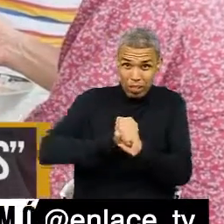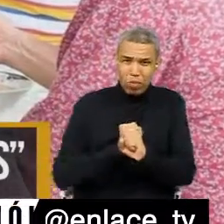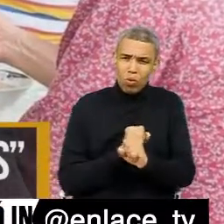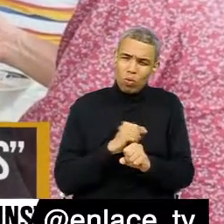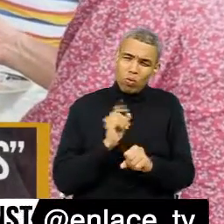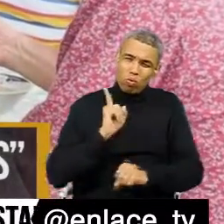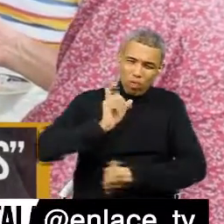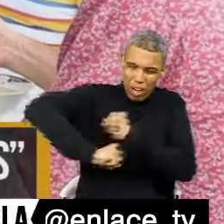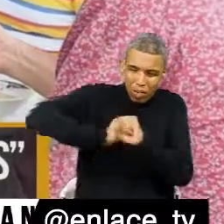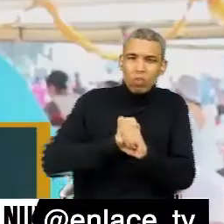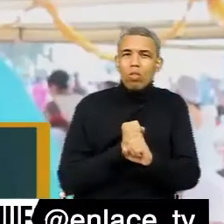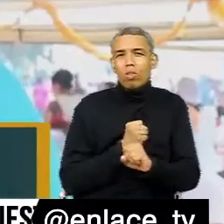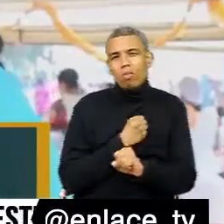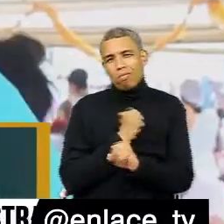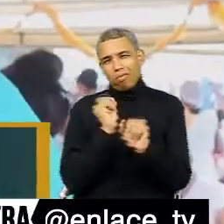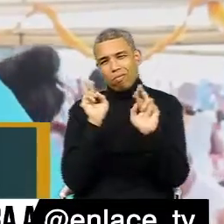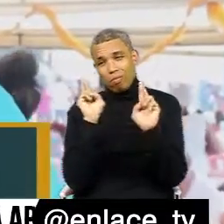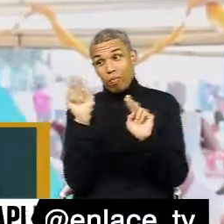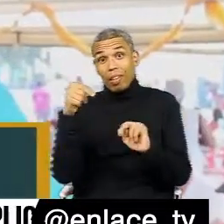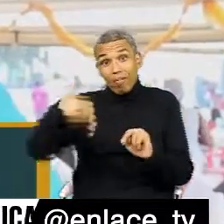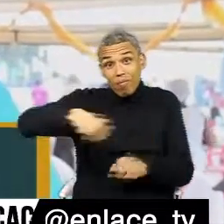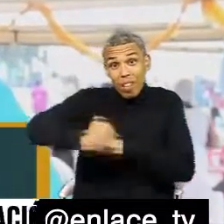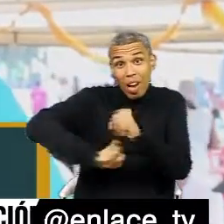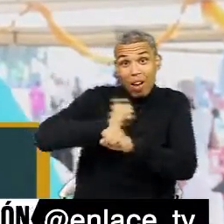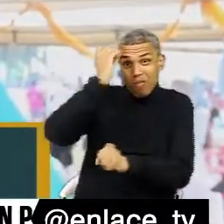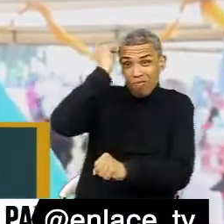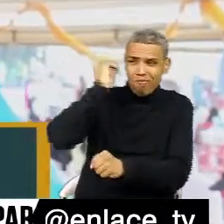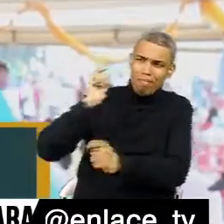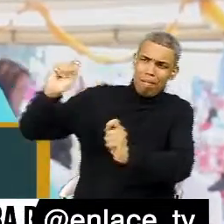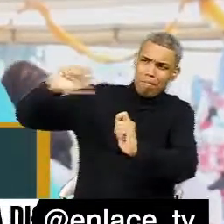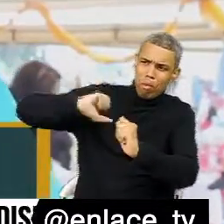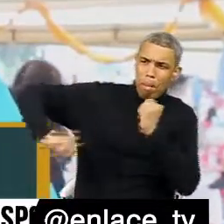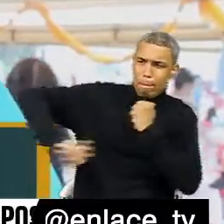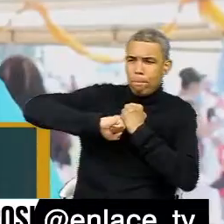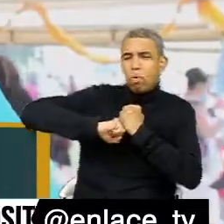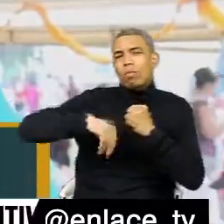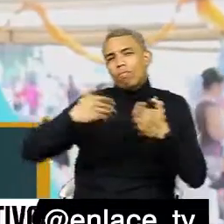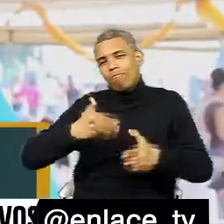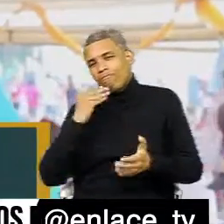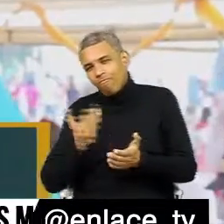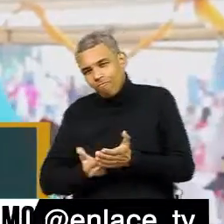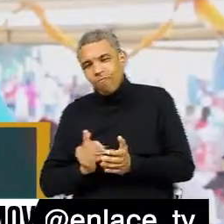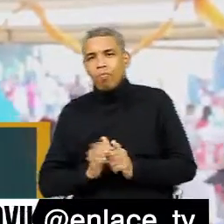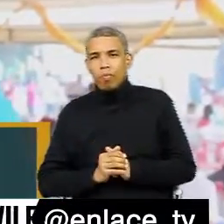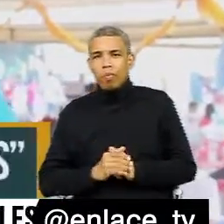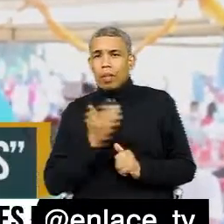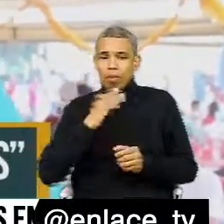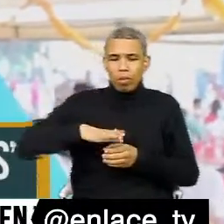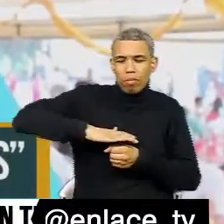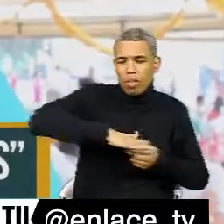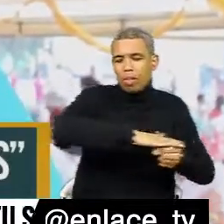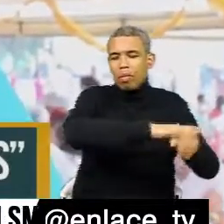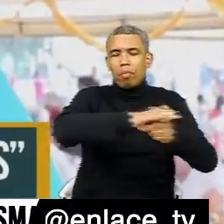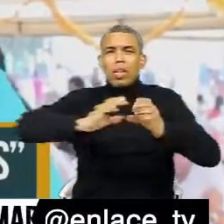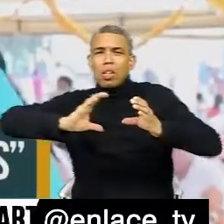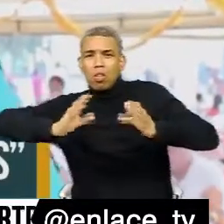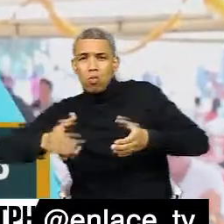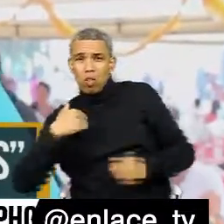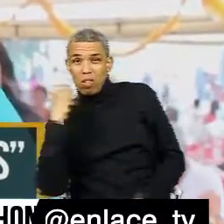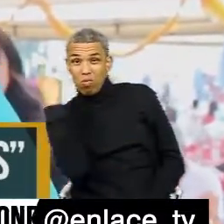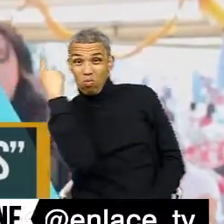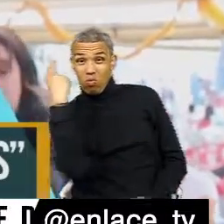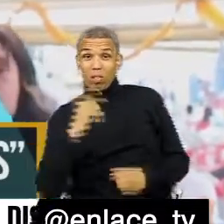nos siga apoyando cada día más, porque la Comuna 1, que siempre decimos que estamos abandonados, siempre el doctor